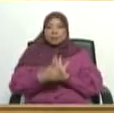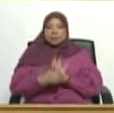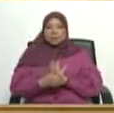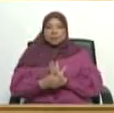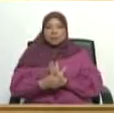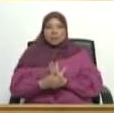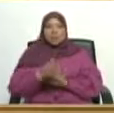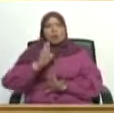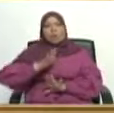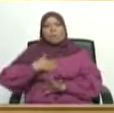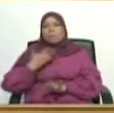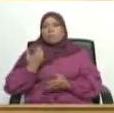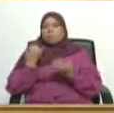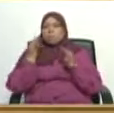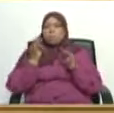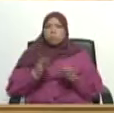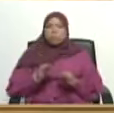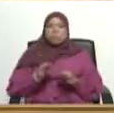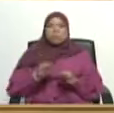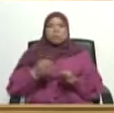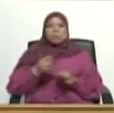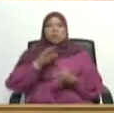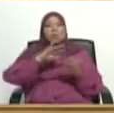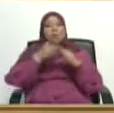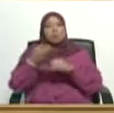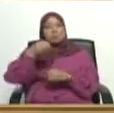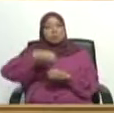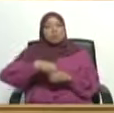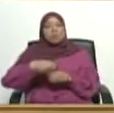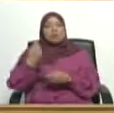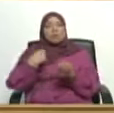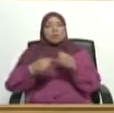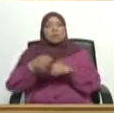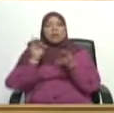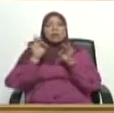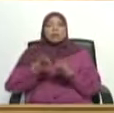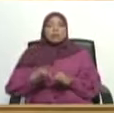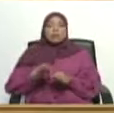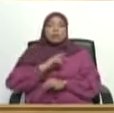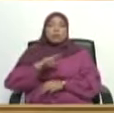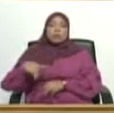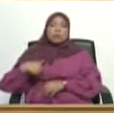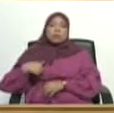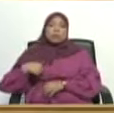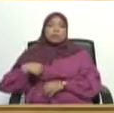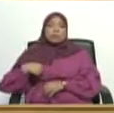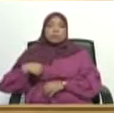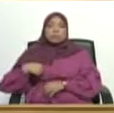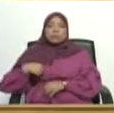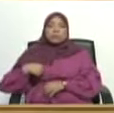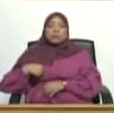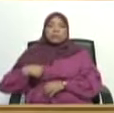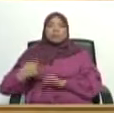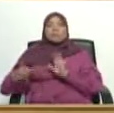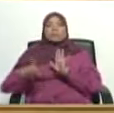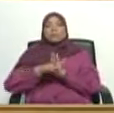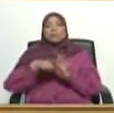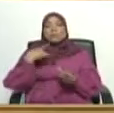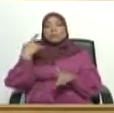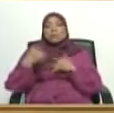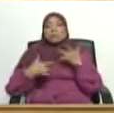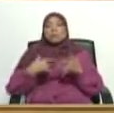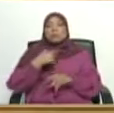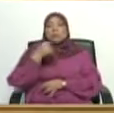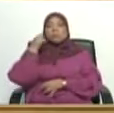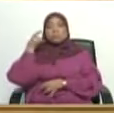¿Cómo es posible que las grandes corporaciones mediáticas occidentales se hagan la vista gorda